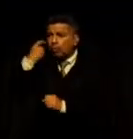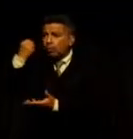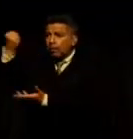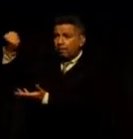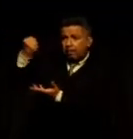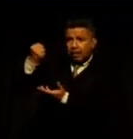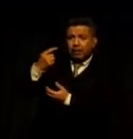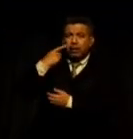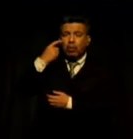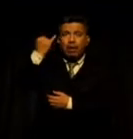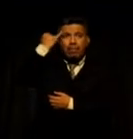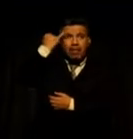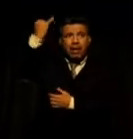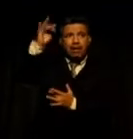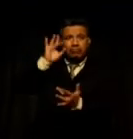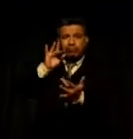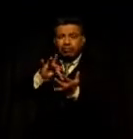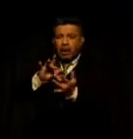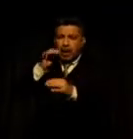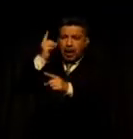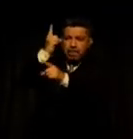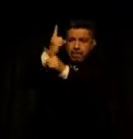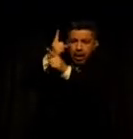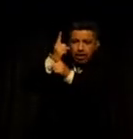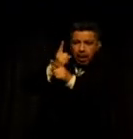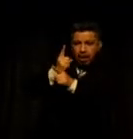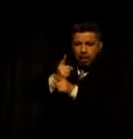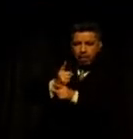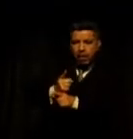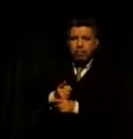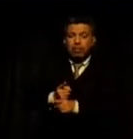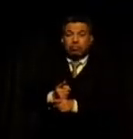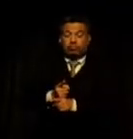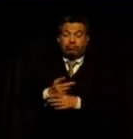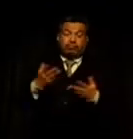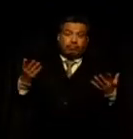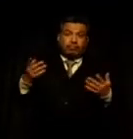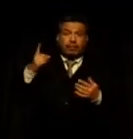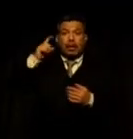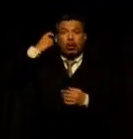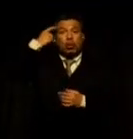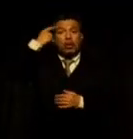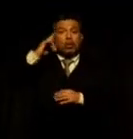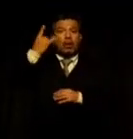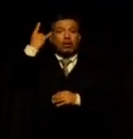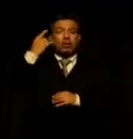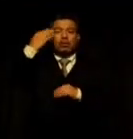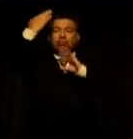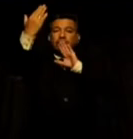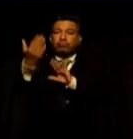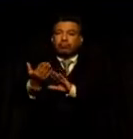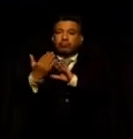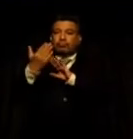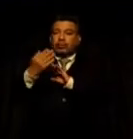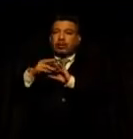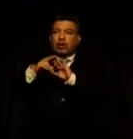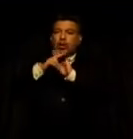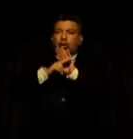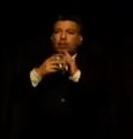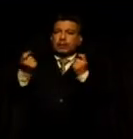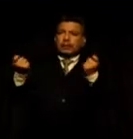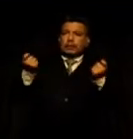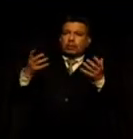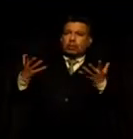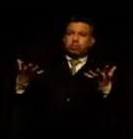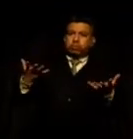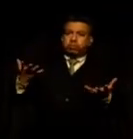encontrar la idea y ejecutar usualmente el gobierno es algo que se le pone en el frente y la regulación es donde uno